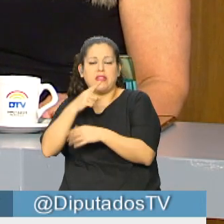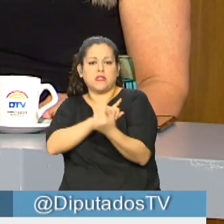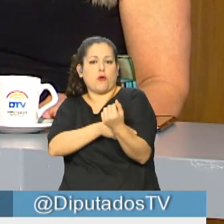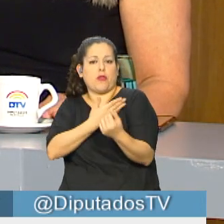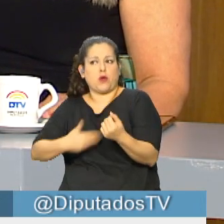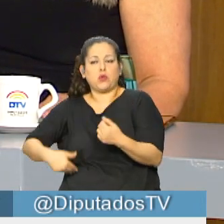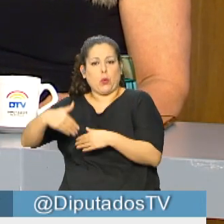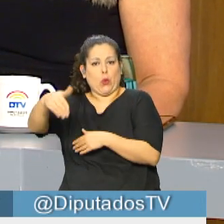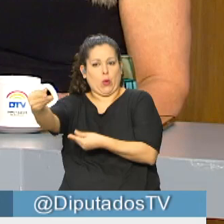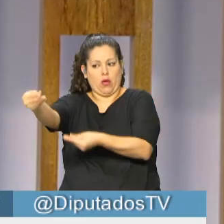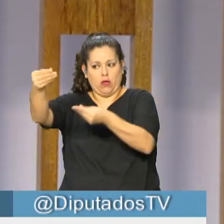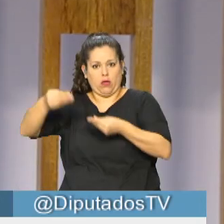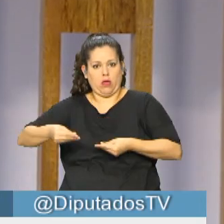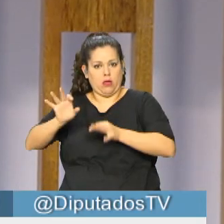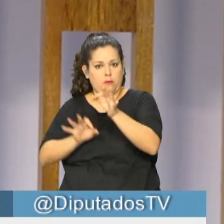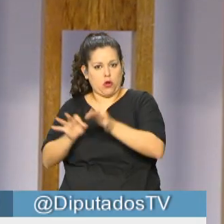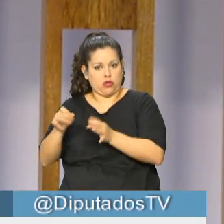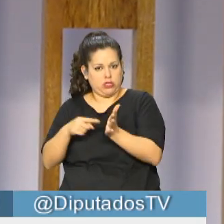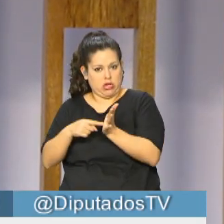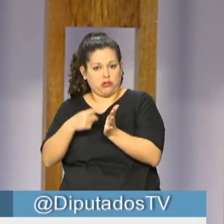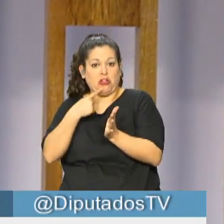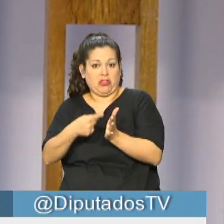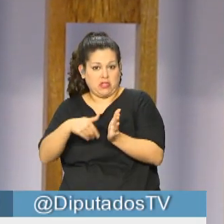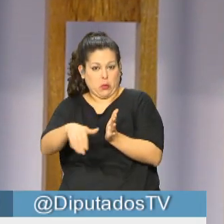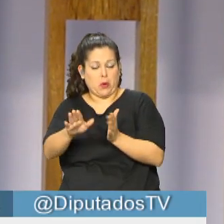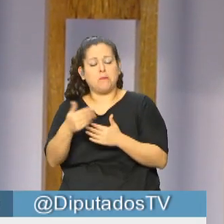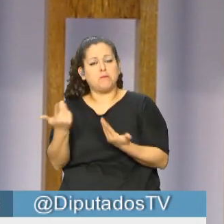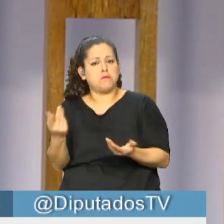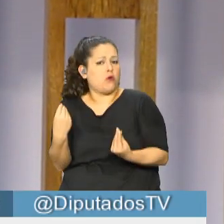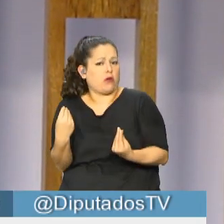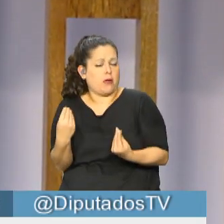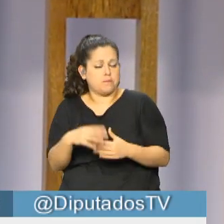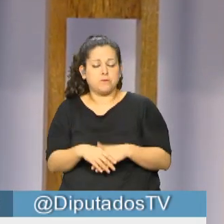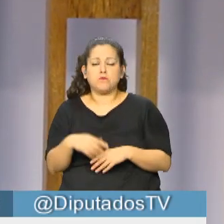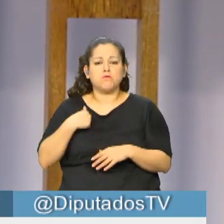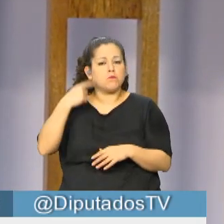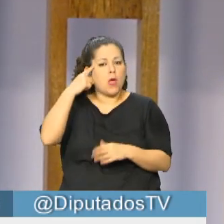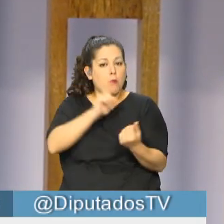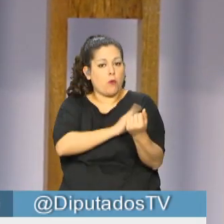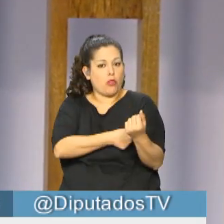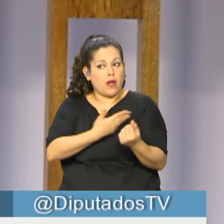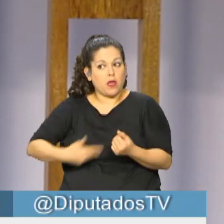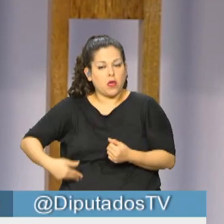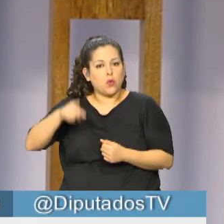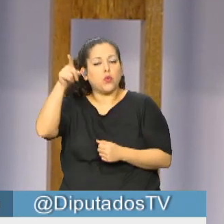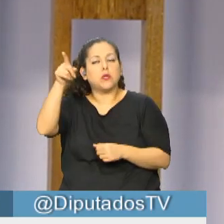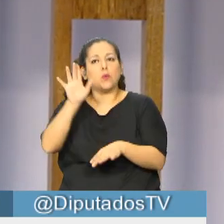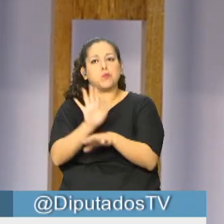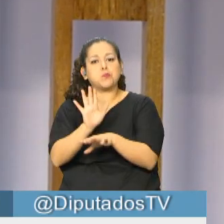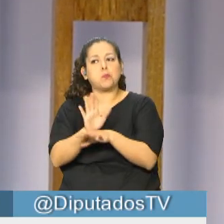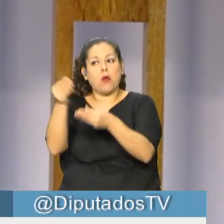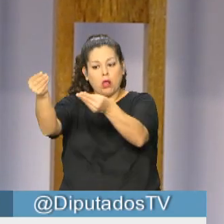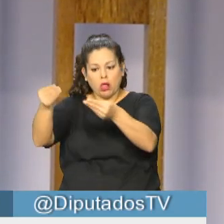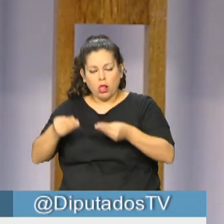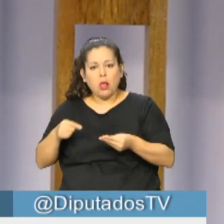este proyecto? Mire, entiendo que la decisión del Ejecutivo tiene que ver con esta necesidad de que encontremos políticas